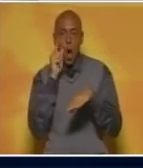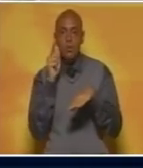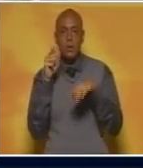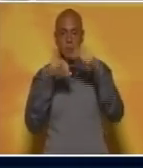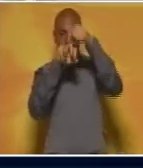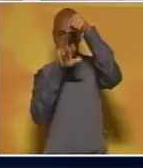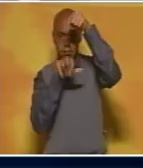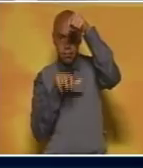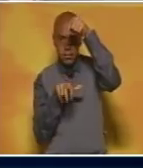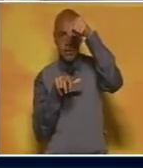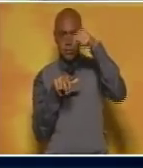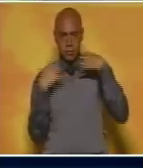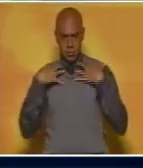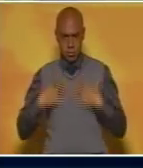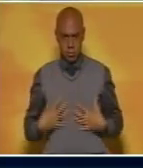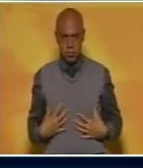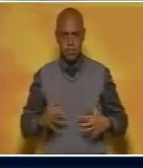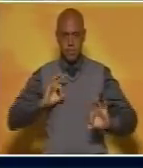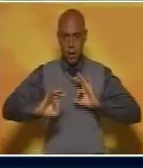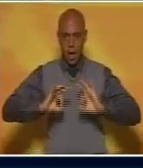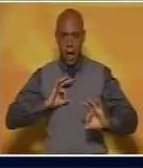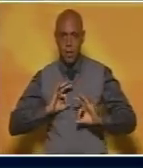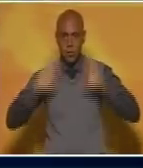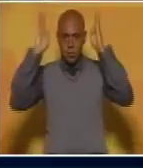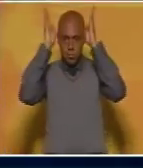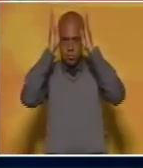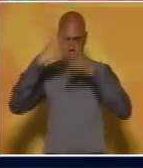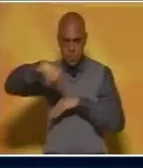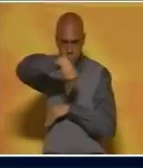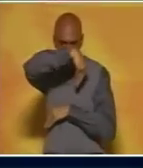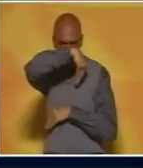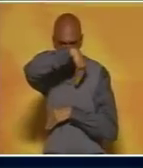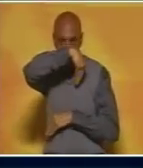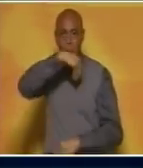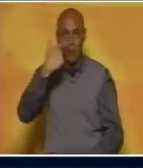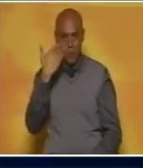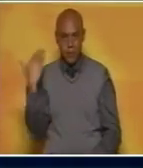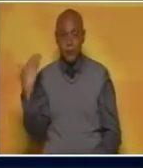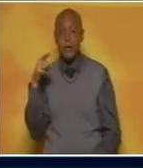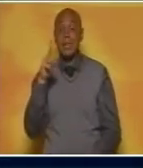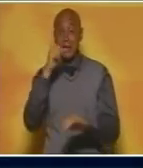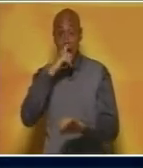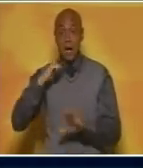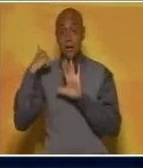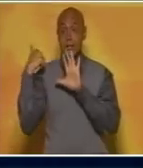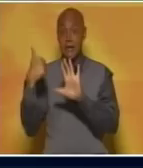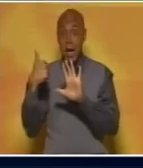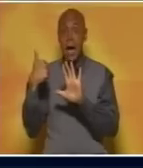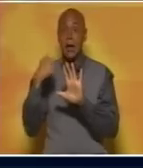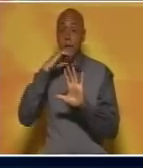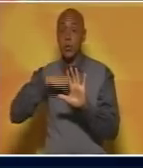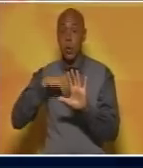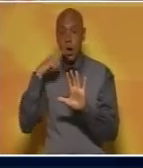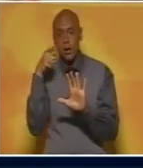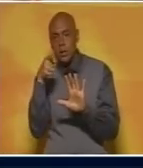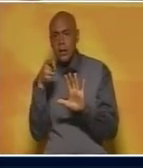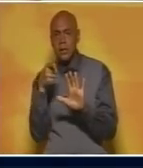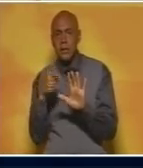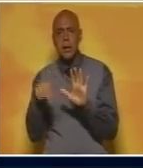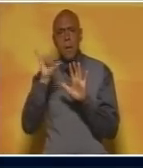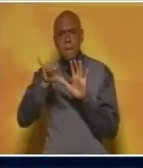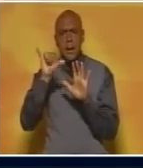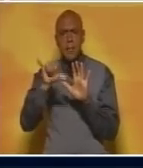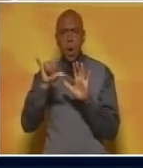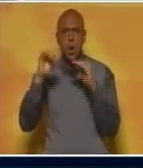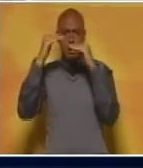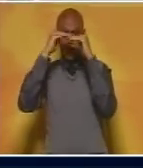aparecerse disfrazado como el superhéroe Batman. Por sexto año consecutivo, miembros del equipo de policía hicieron rappel